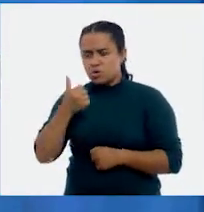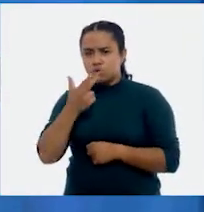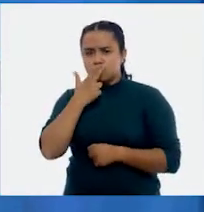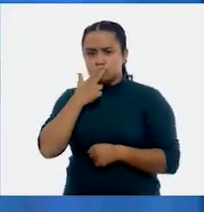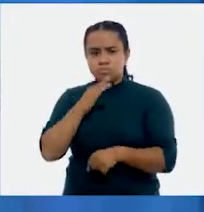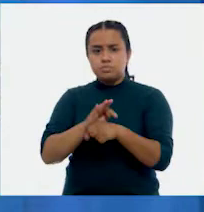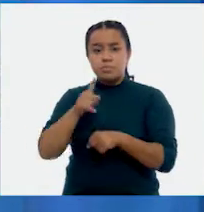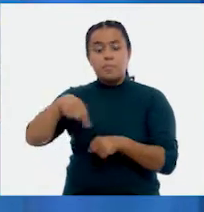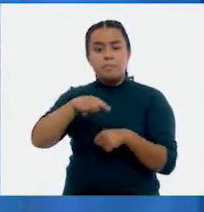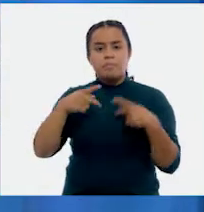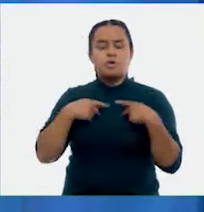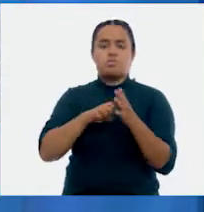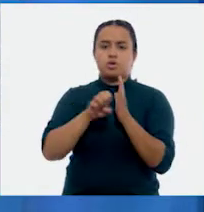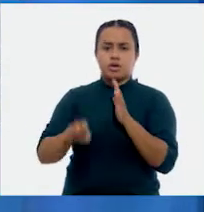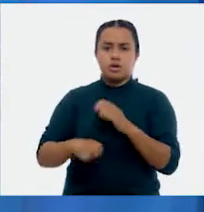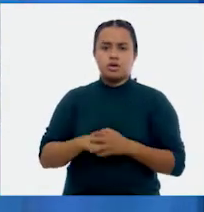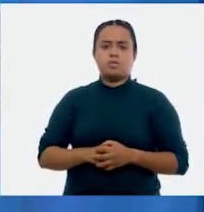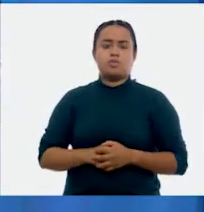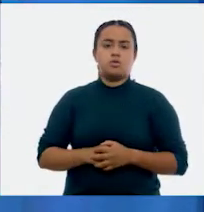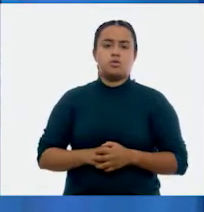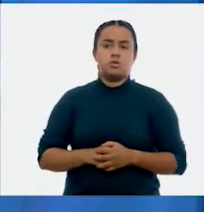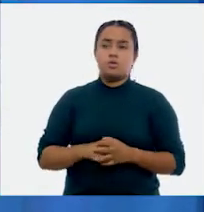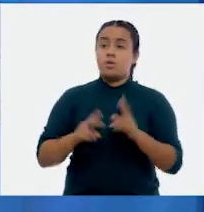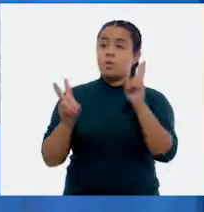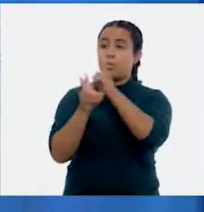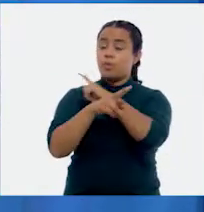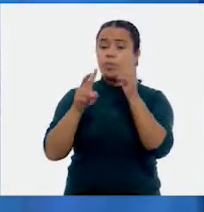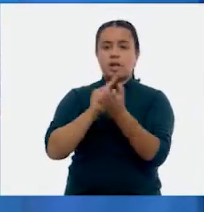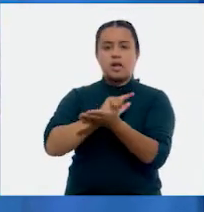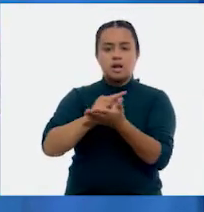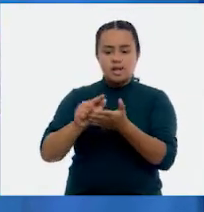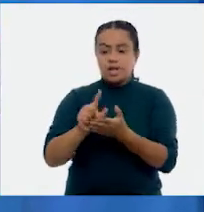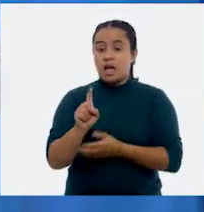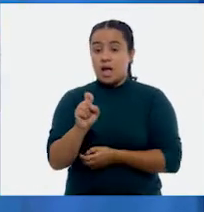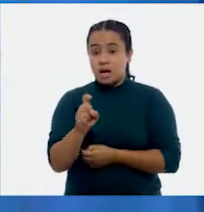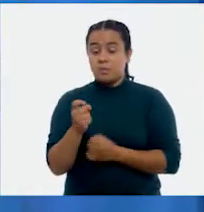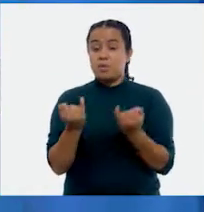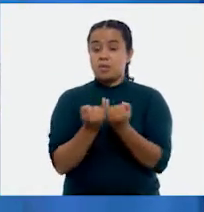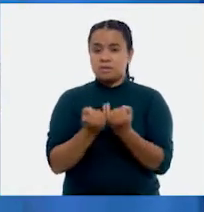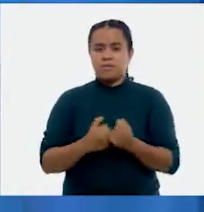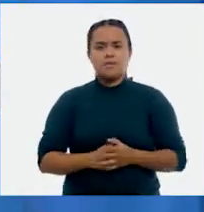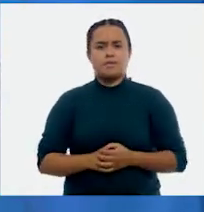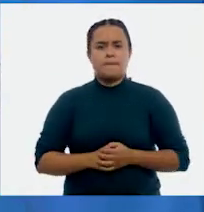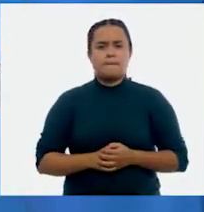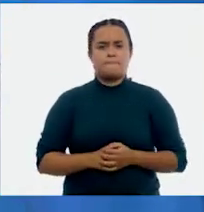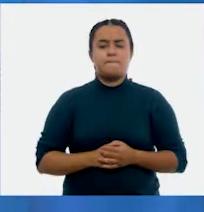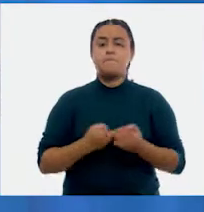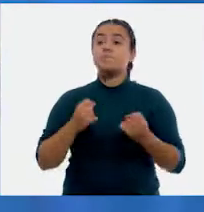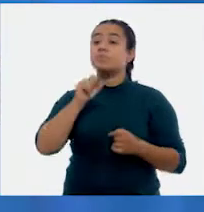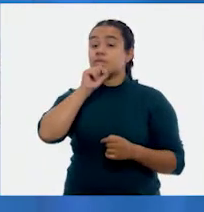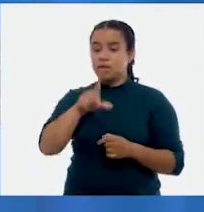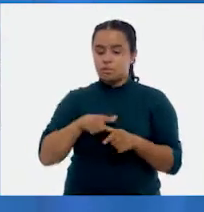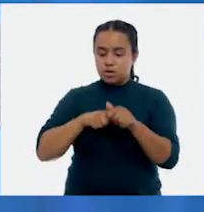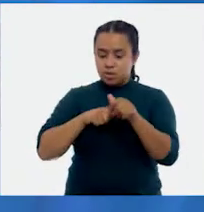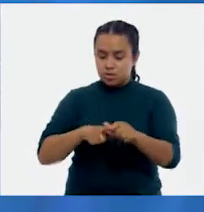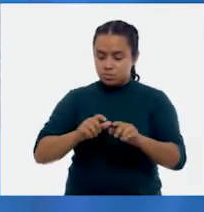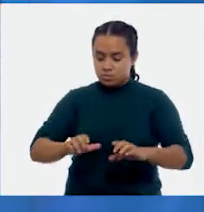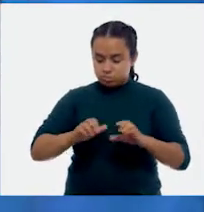para las personas como son la purificación del aire y el agua, la generación y conservación de los